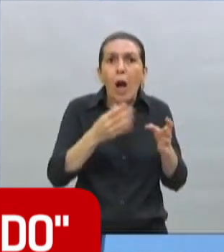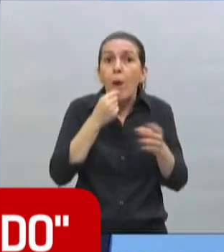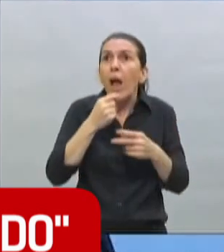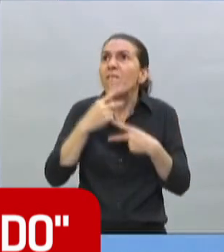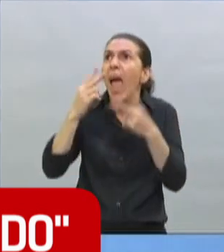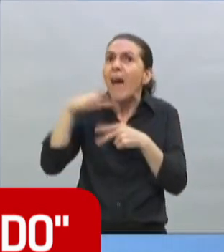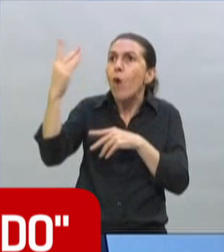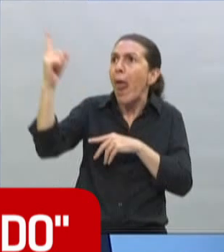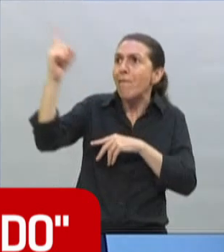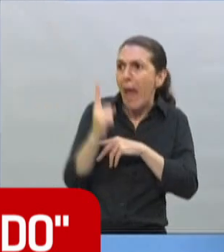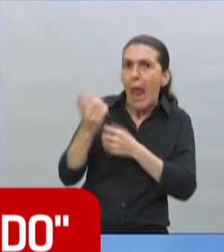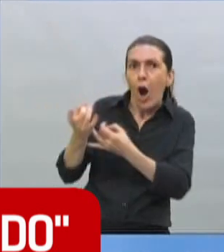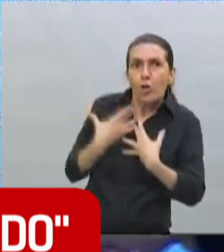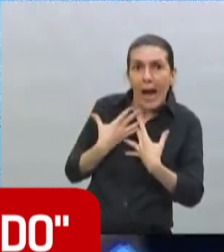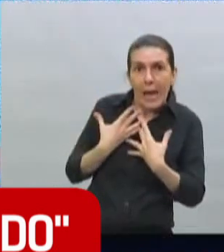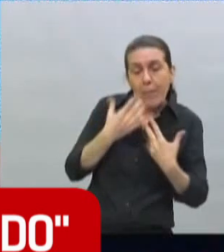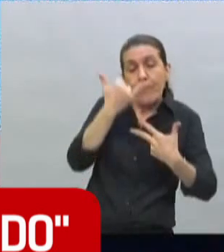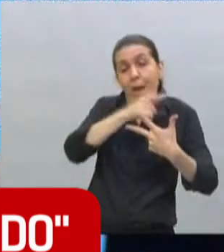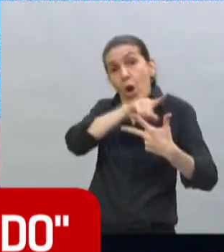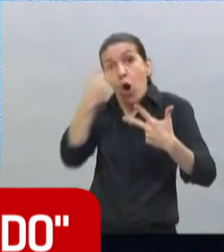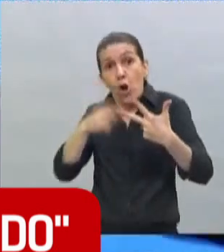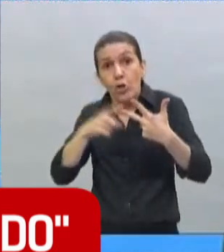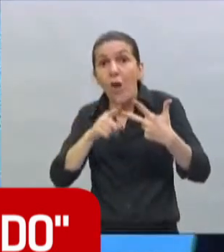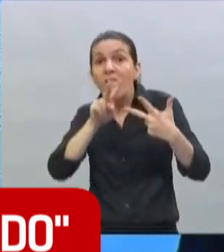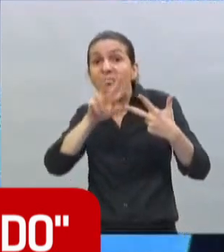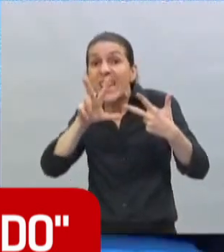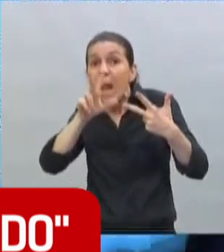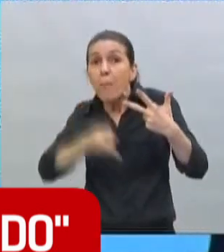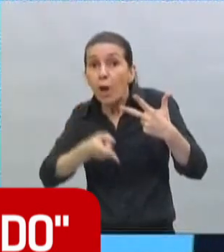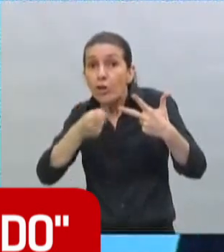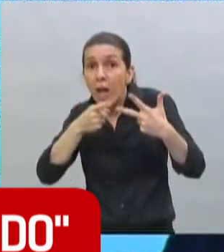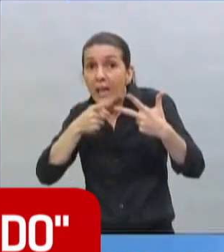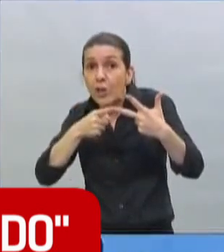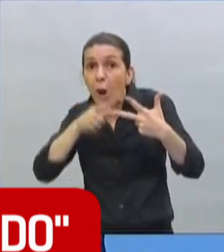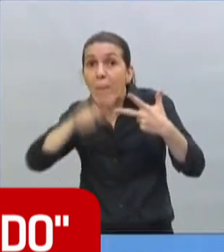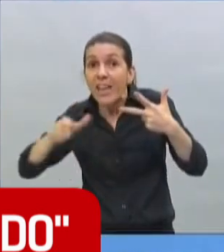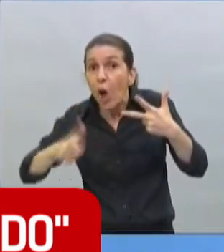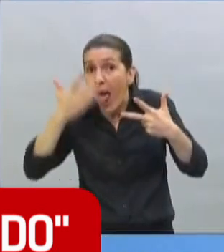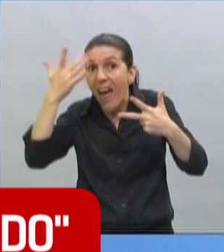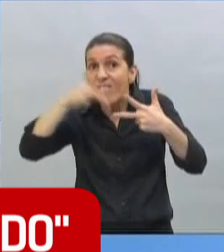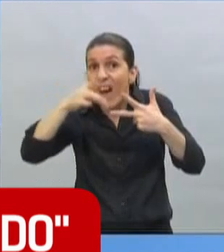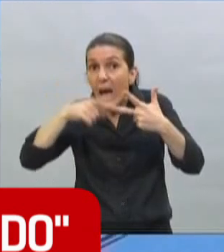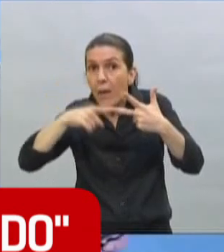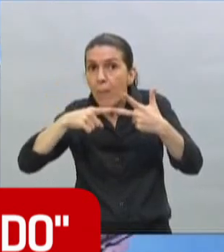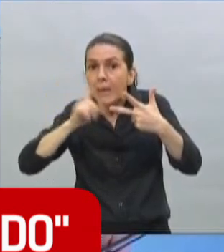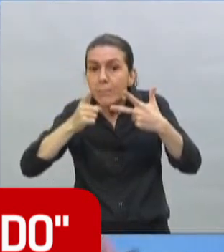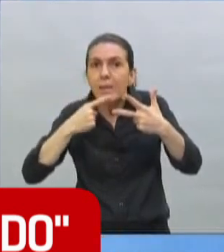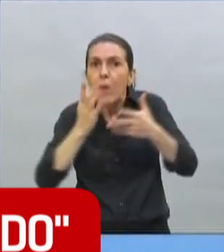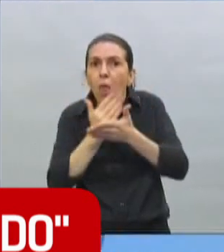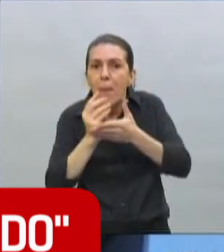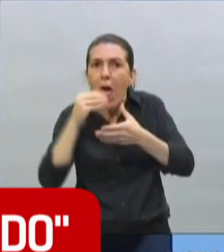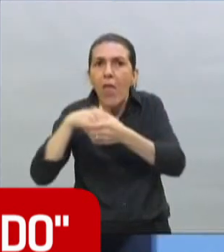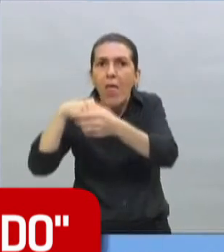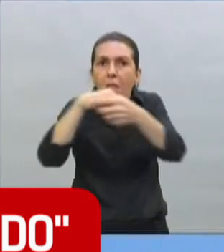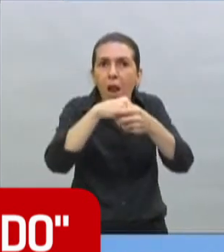viaje. Y hay un 23% de gente que está en esos departamentos que no